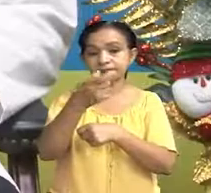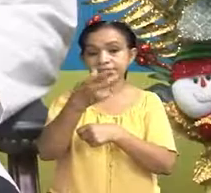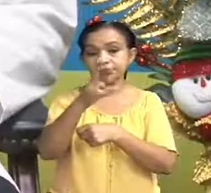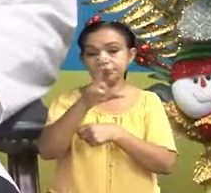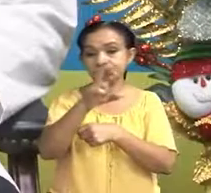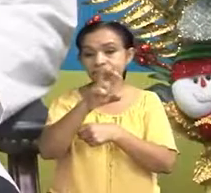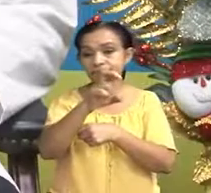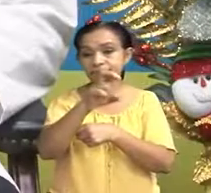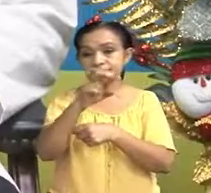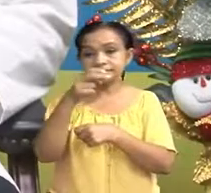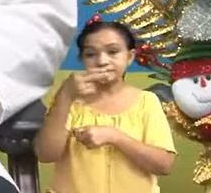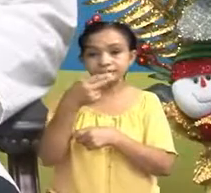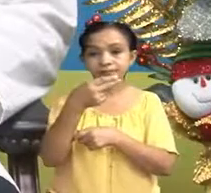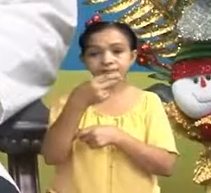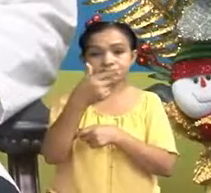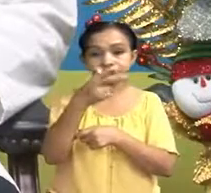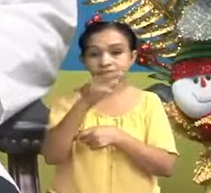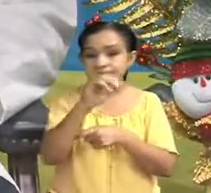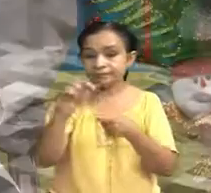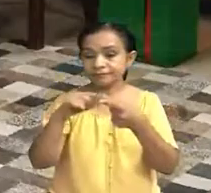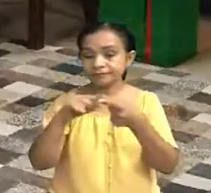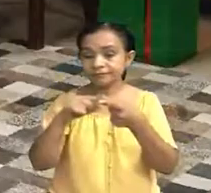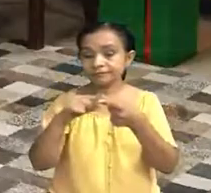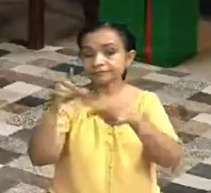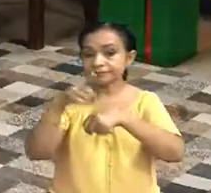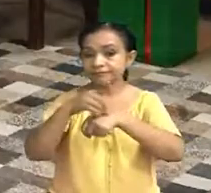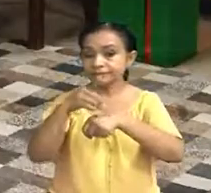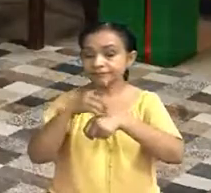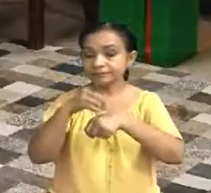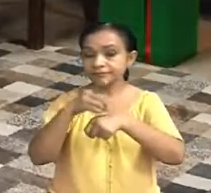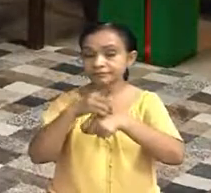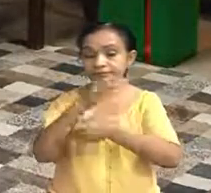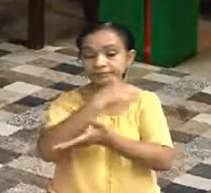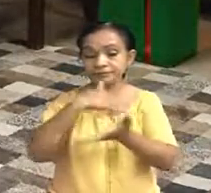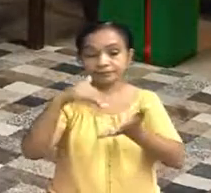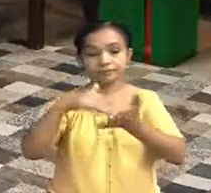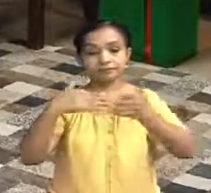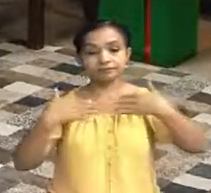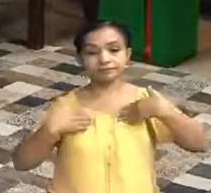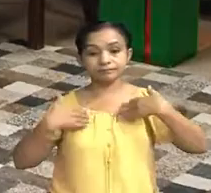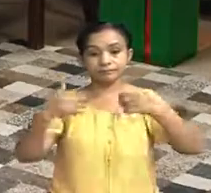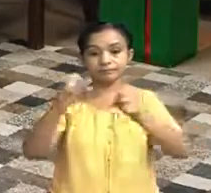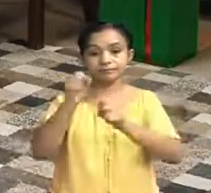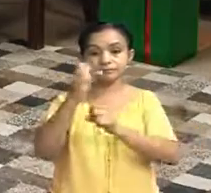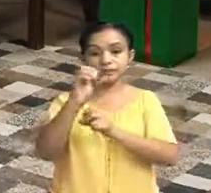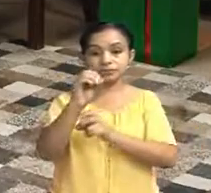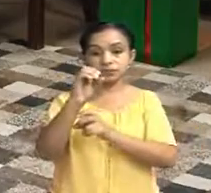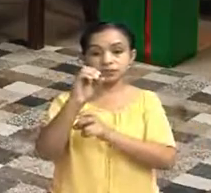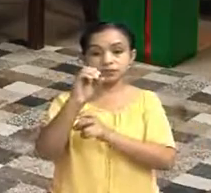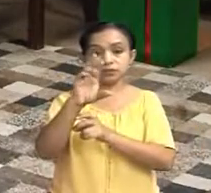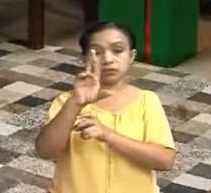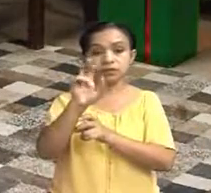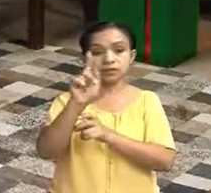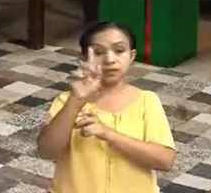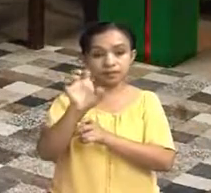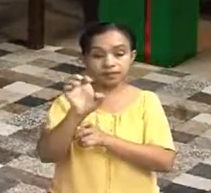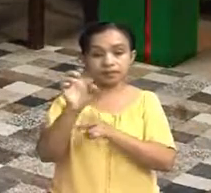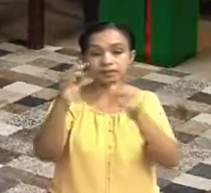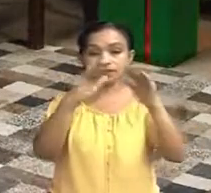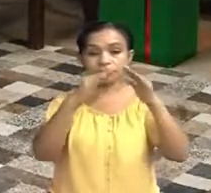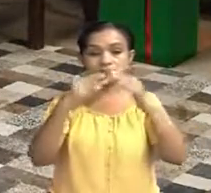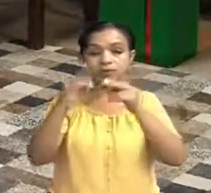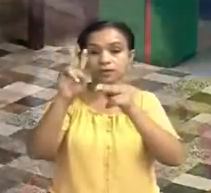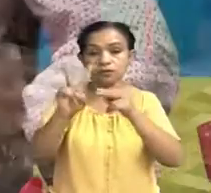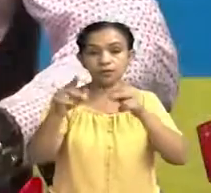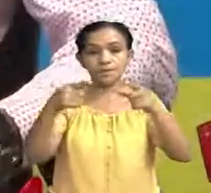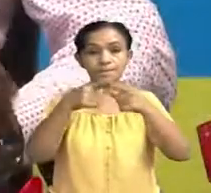Gren, quien es parte del equipo médico del Centro de Salud Sócrates Flores, ubicado en el distrito número